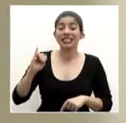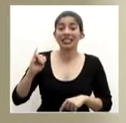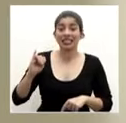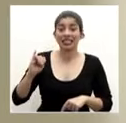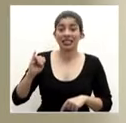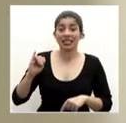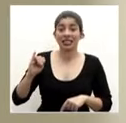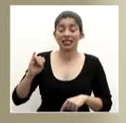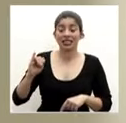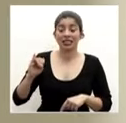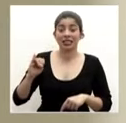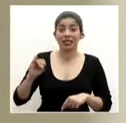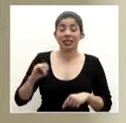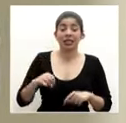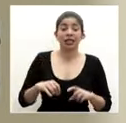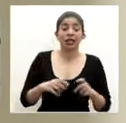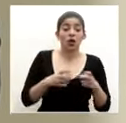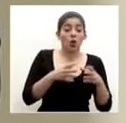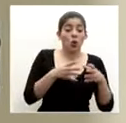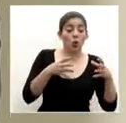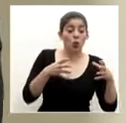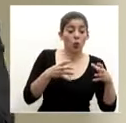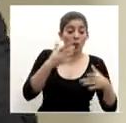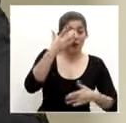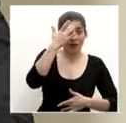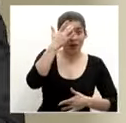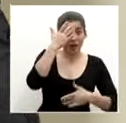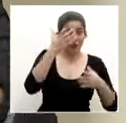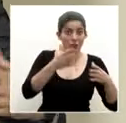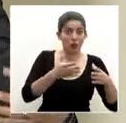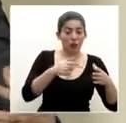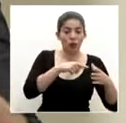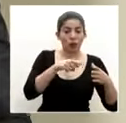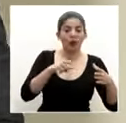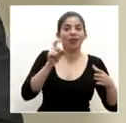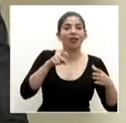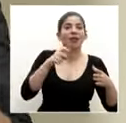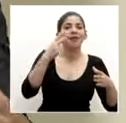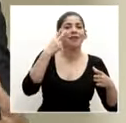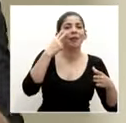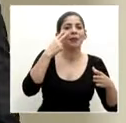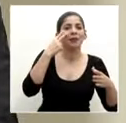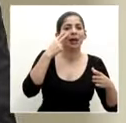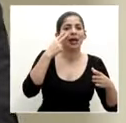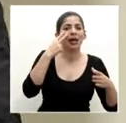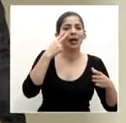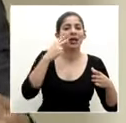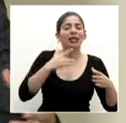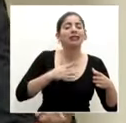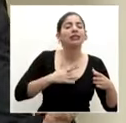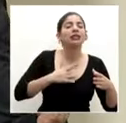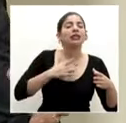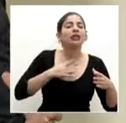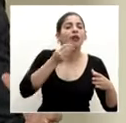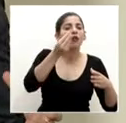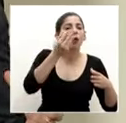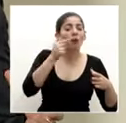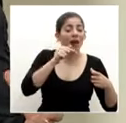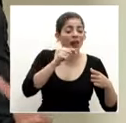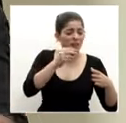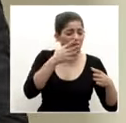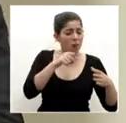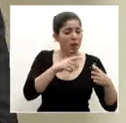va de una cantidad de casos que, como digo, hay que ver hay que sentir el dato, en el sentido de que hay que